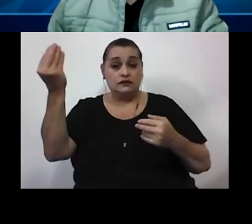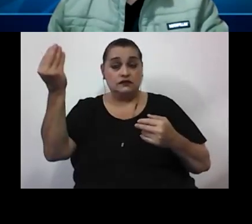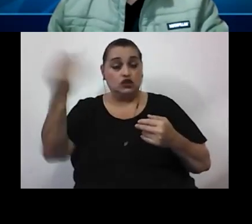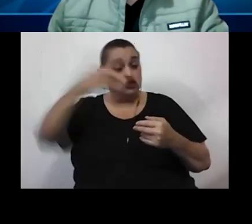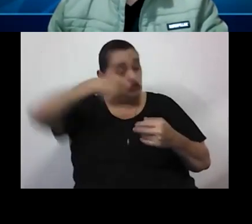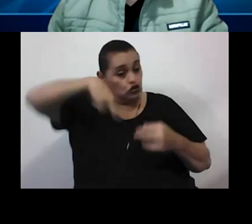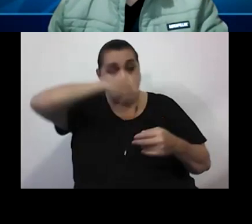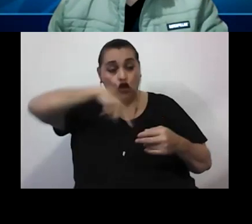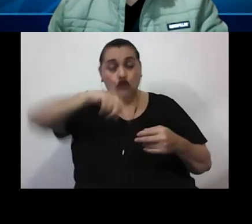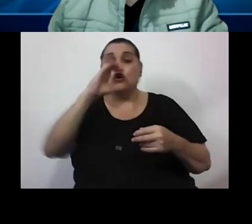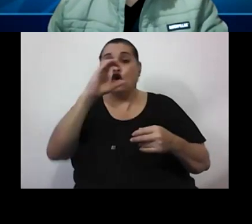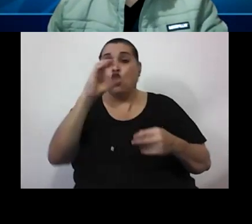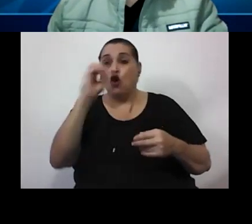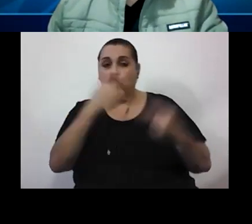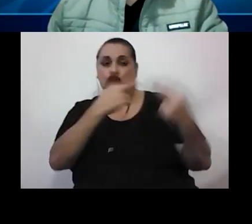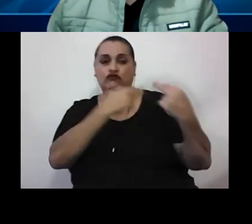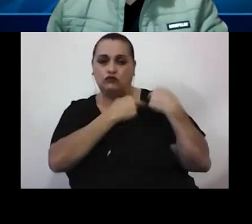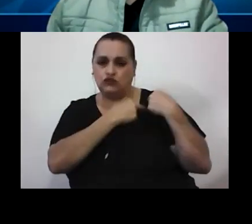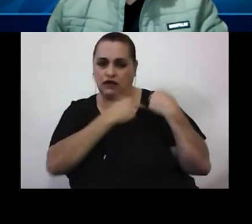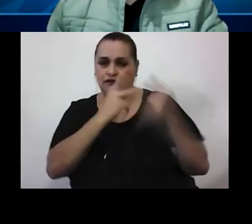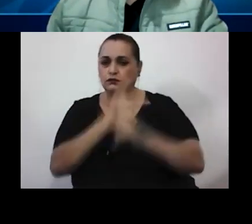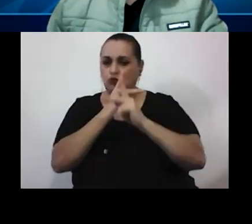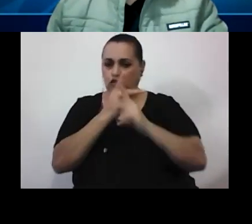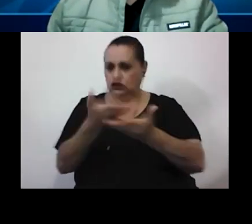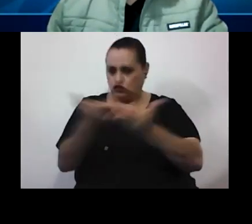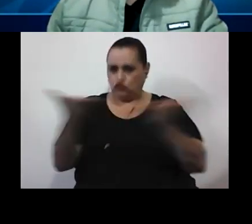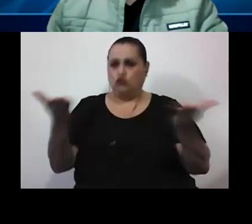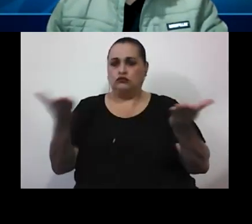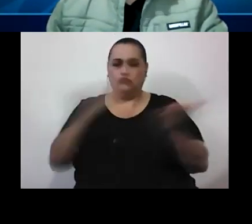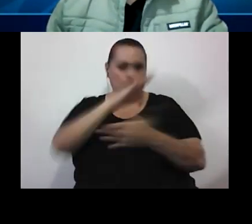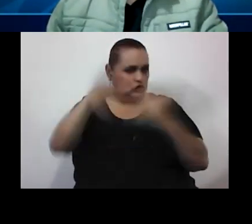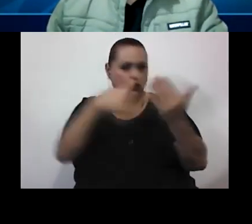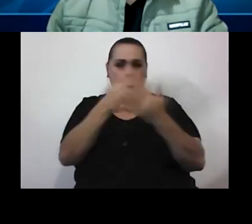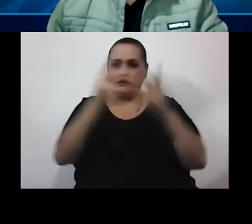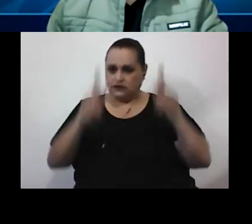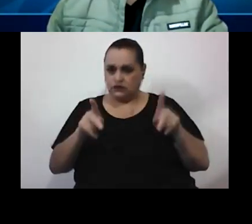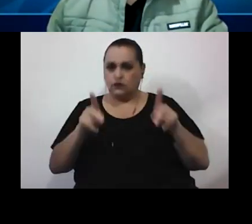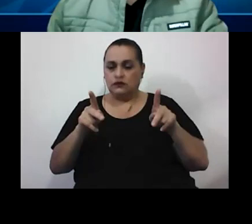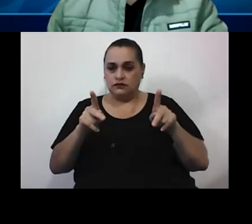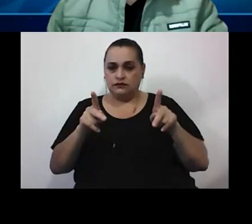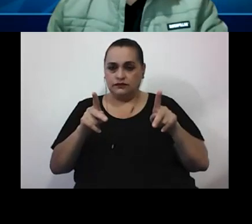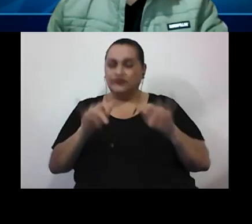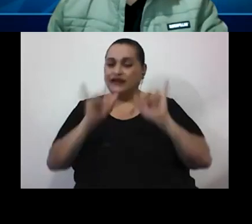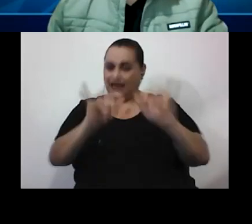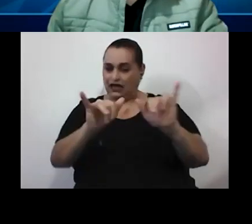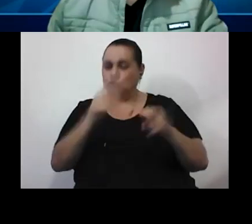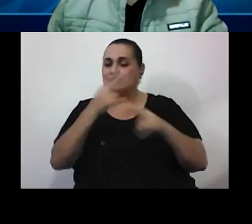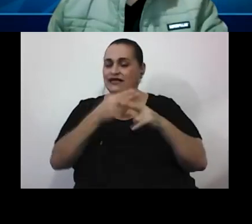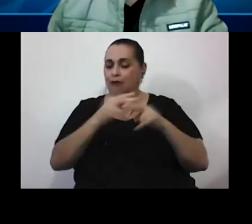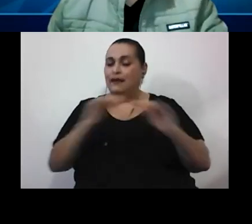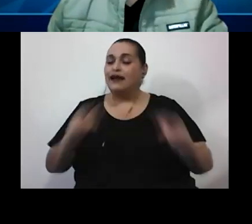somos corresponsables de su protección. Todas las personas. A eso se le llama una